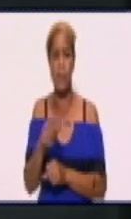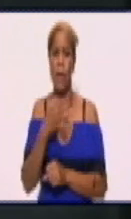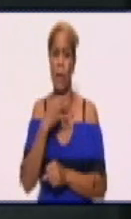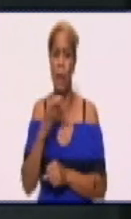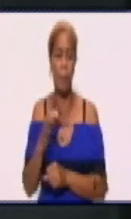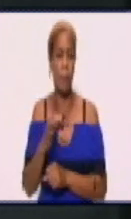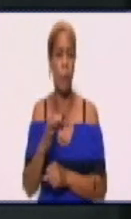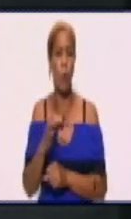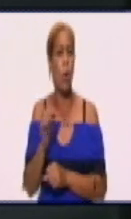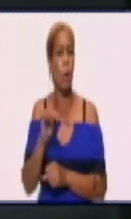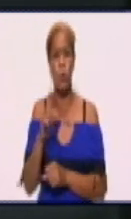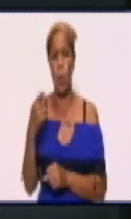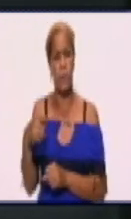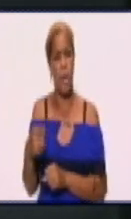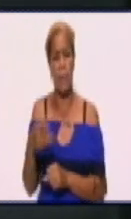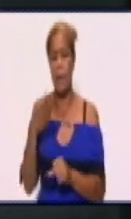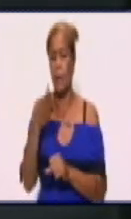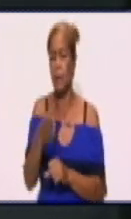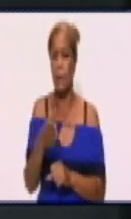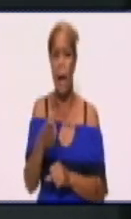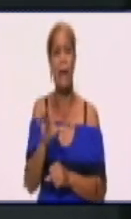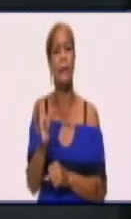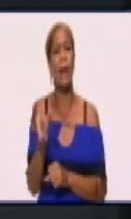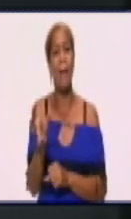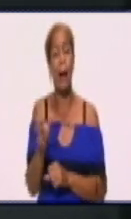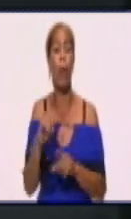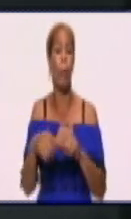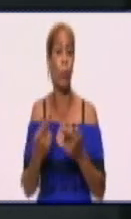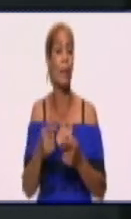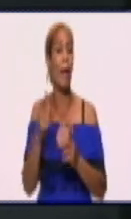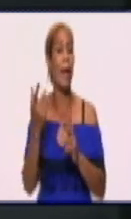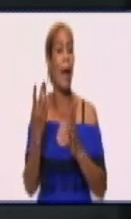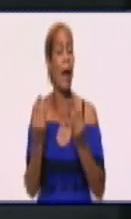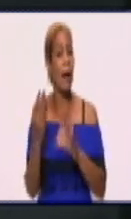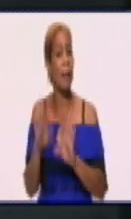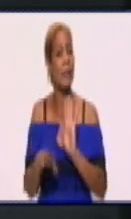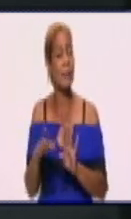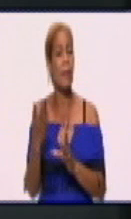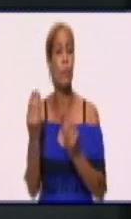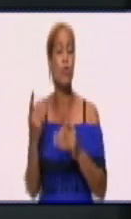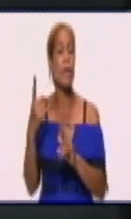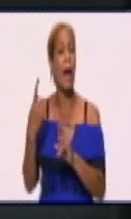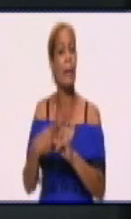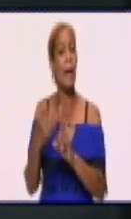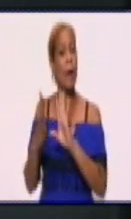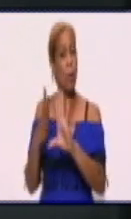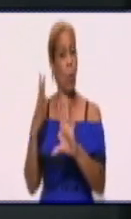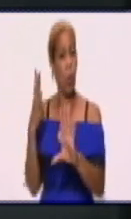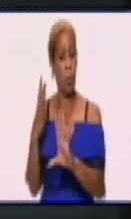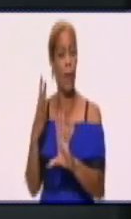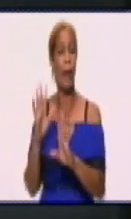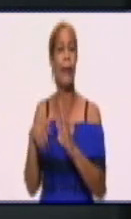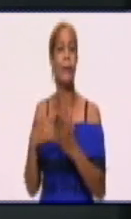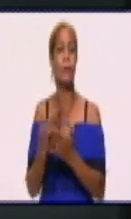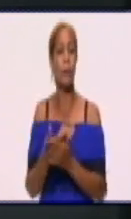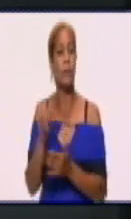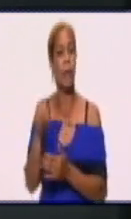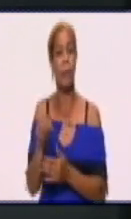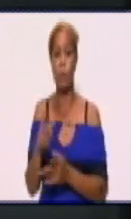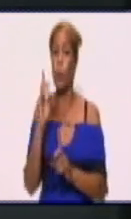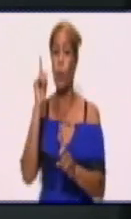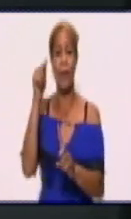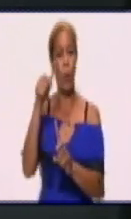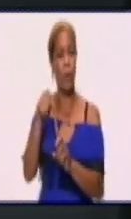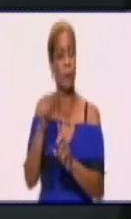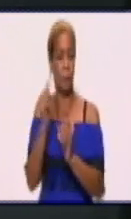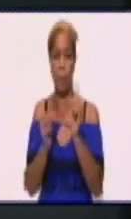hasta el banco con las cosas que sabemos que hay en los bancos y la situación epidemiológica de la provincia esto es uno de los objetivos también de